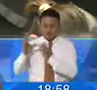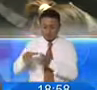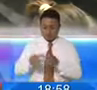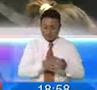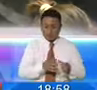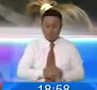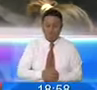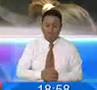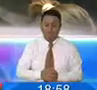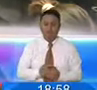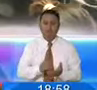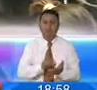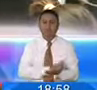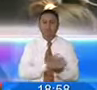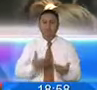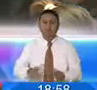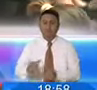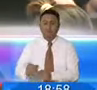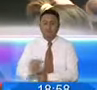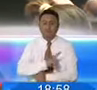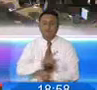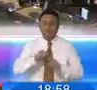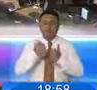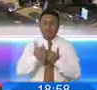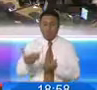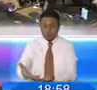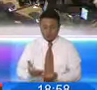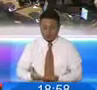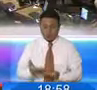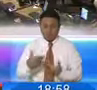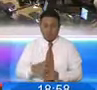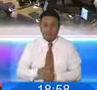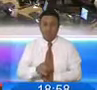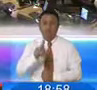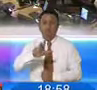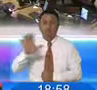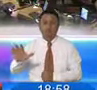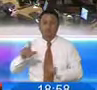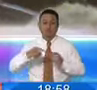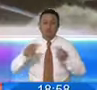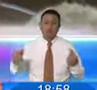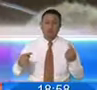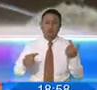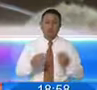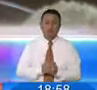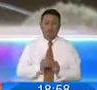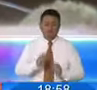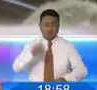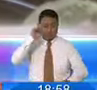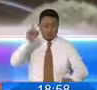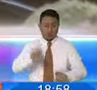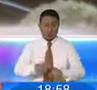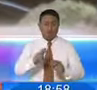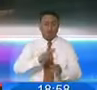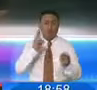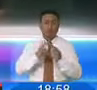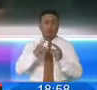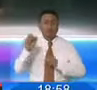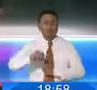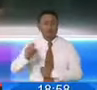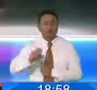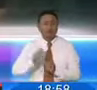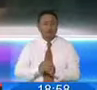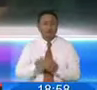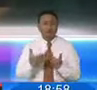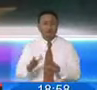El proyecto de reforma ya está en manos de los legisladores, y tanto en el oficialismo como en la oposición concuerdan que la reforma es necesaria para